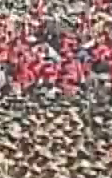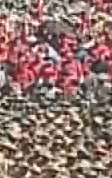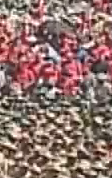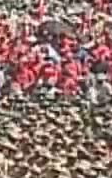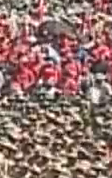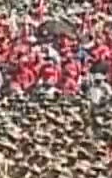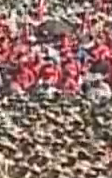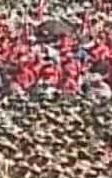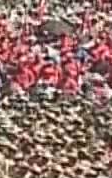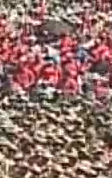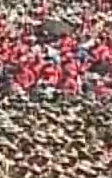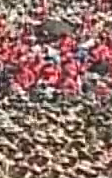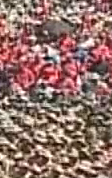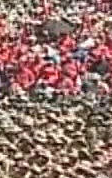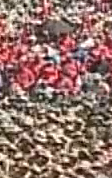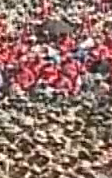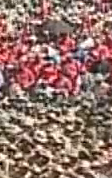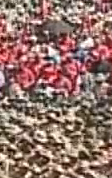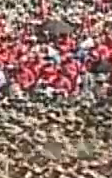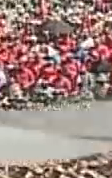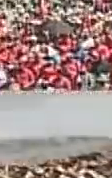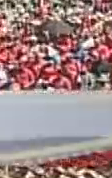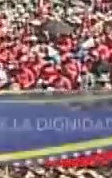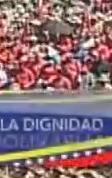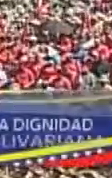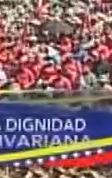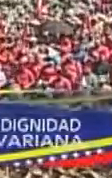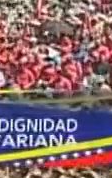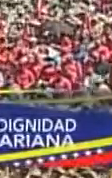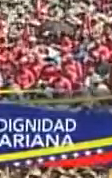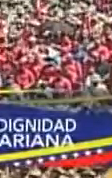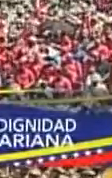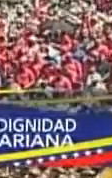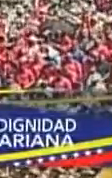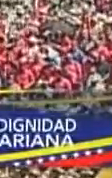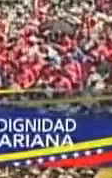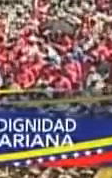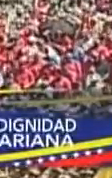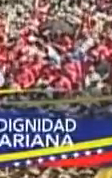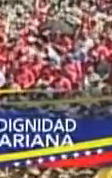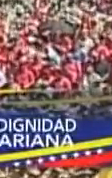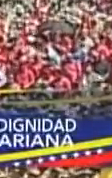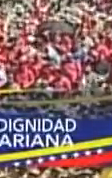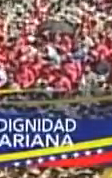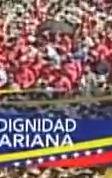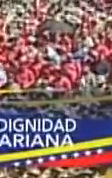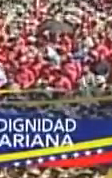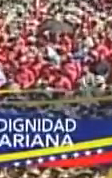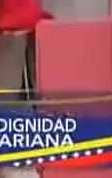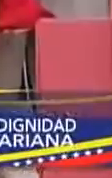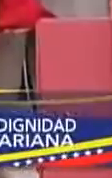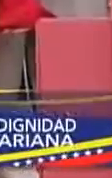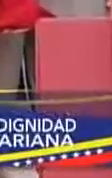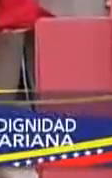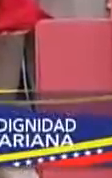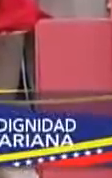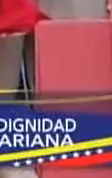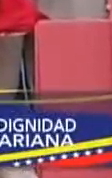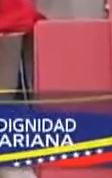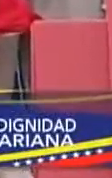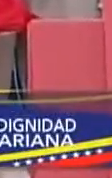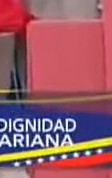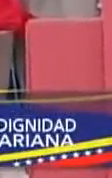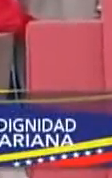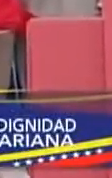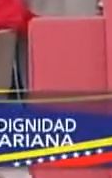Y por este portón tratamos nosotros de entrar, por este que está aquí. Testigo el compañero